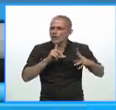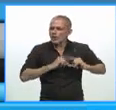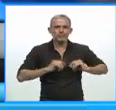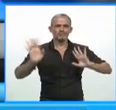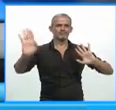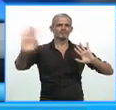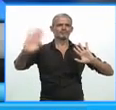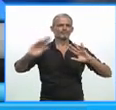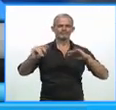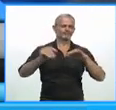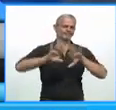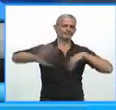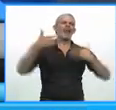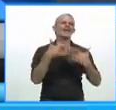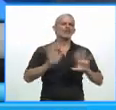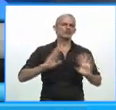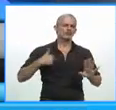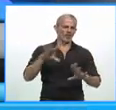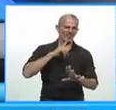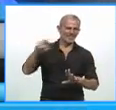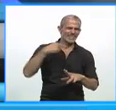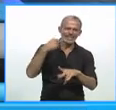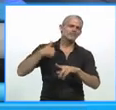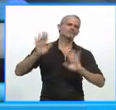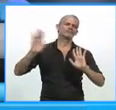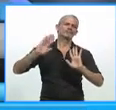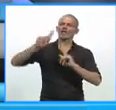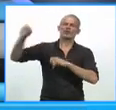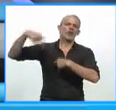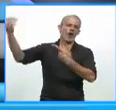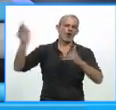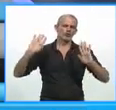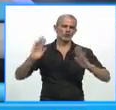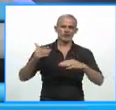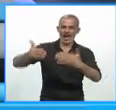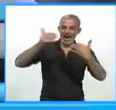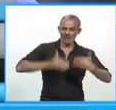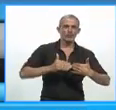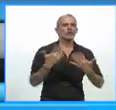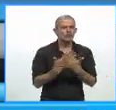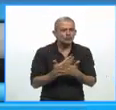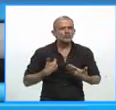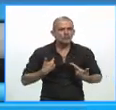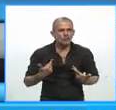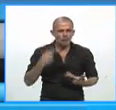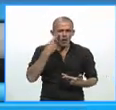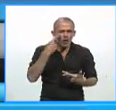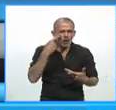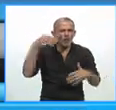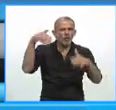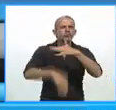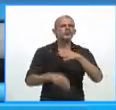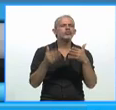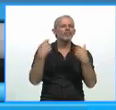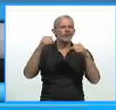y de demasiada responsabilidad, ¿no? Claro. Así que... ¿Se sufre más desde afuera? Sí, sí. ¿Sí? Sobre todo si conoces el deporte, porque